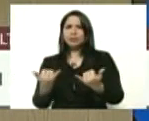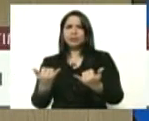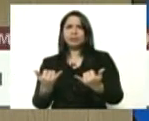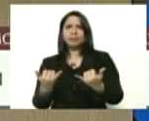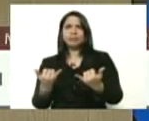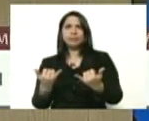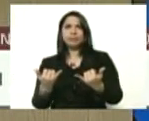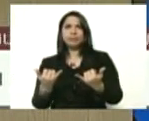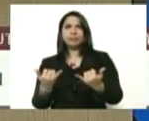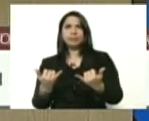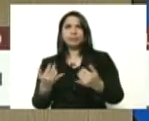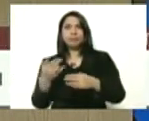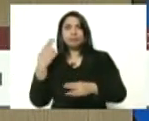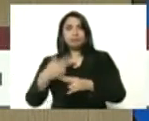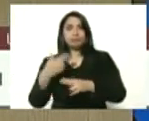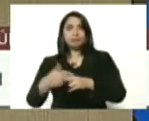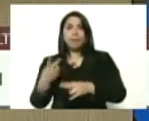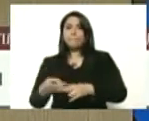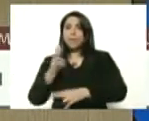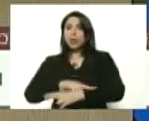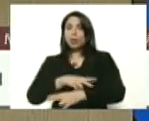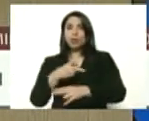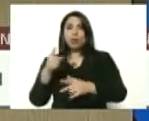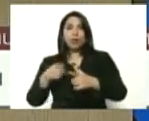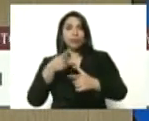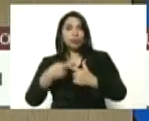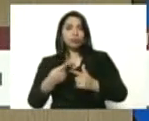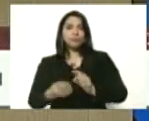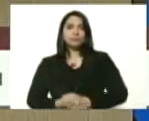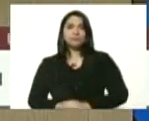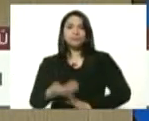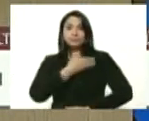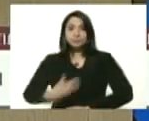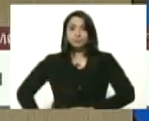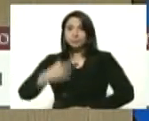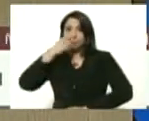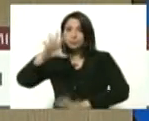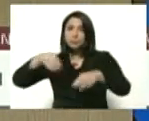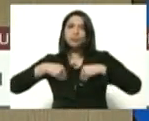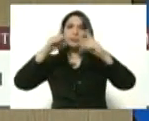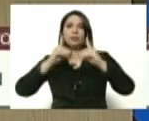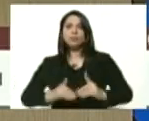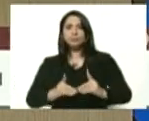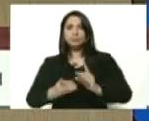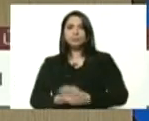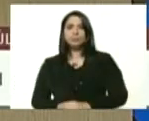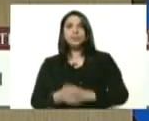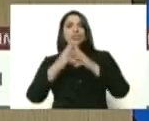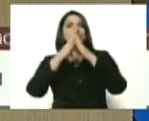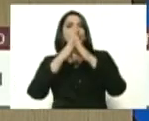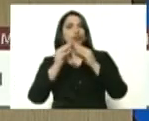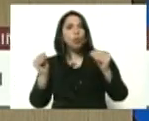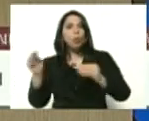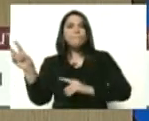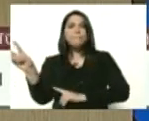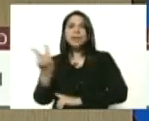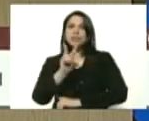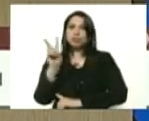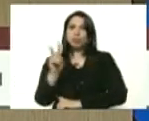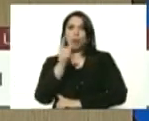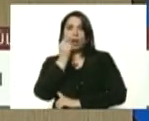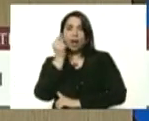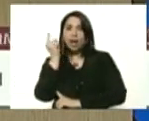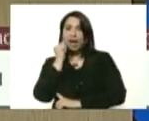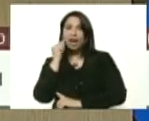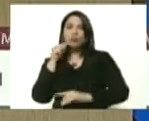ciertamente riesgosa. En consecuencia, el presidente Maduro ha tomado la decisión de que todos los venezolanos y venezolanas